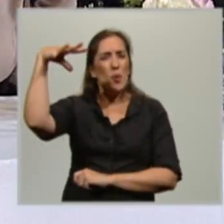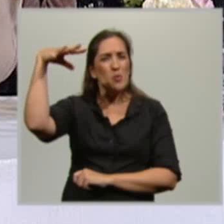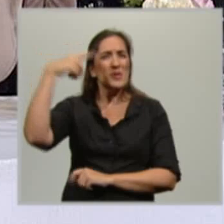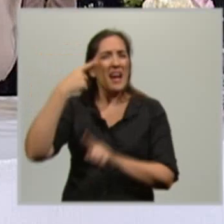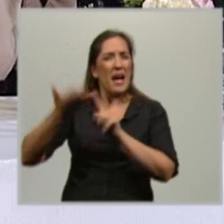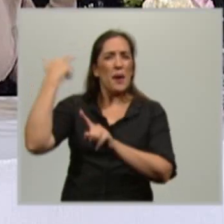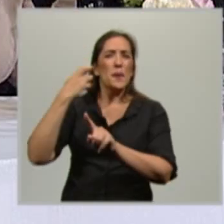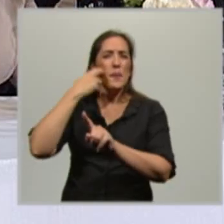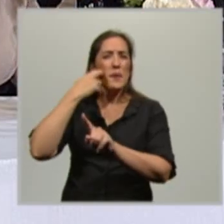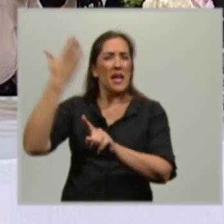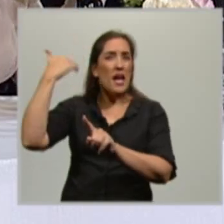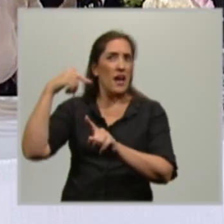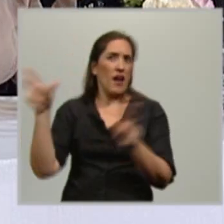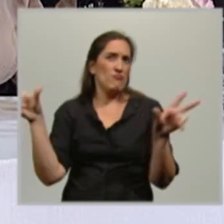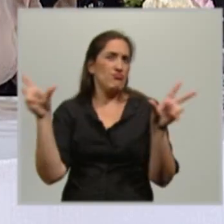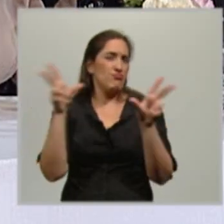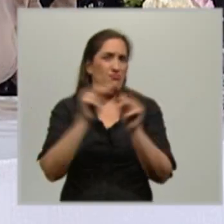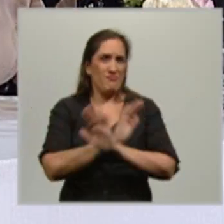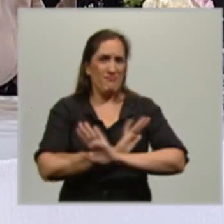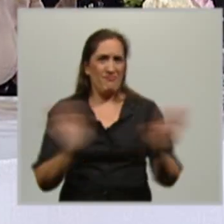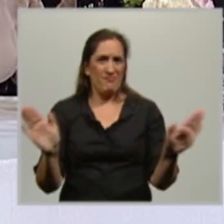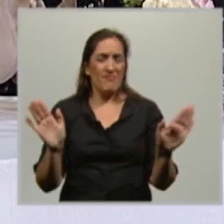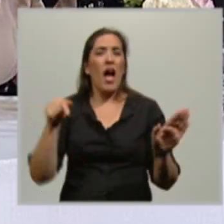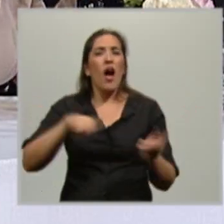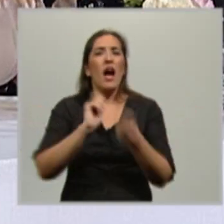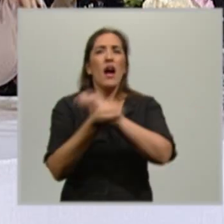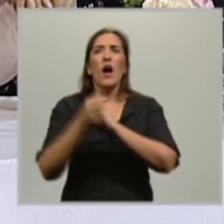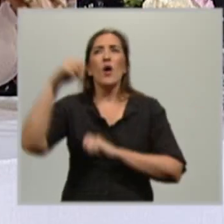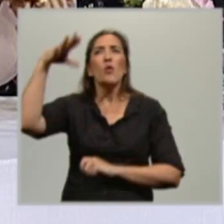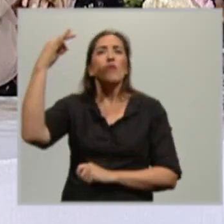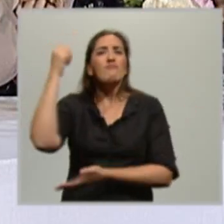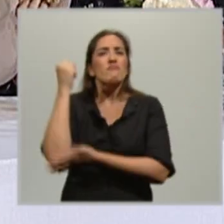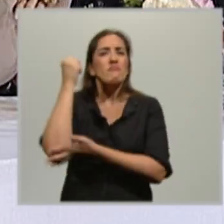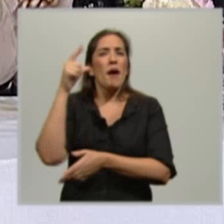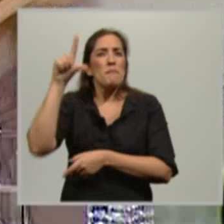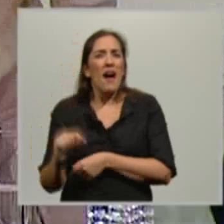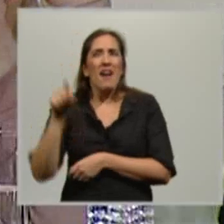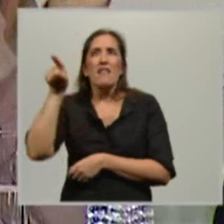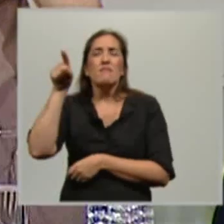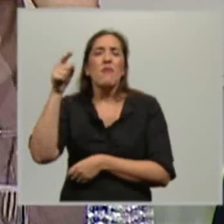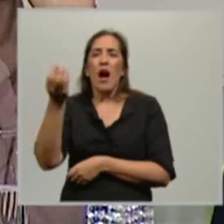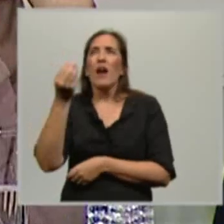las viejas, que ya por suerte no quedan más, por las de bajo consumo, con lo que hemos ahorrado